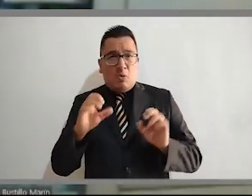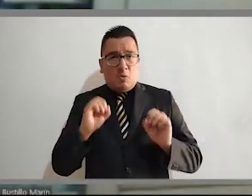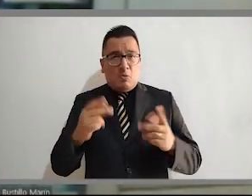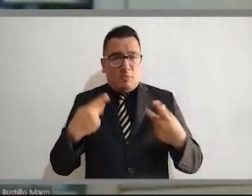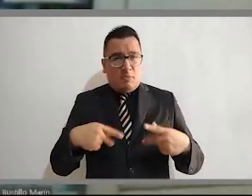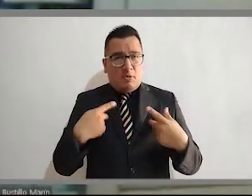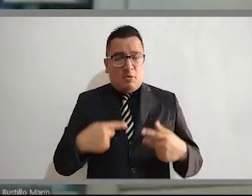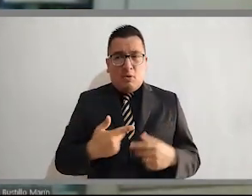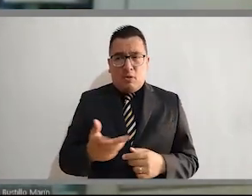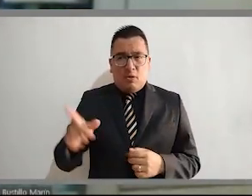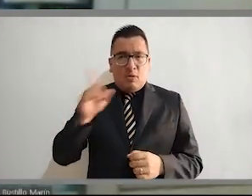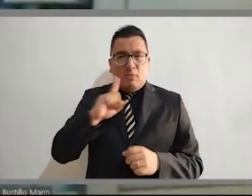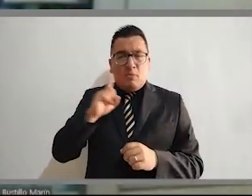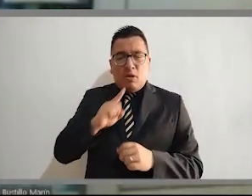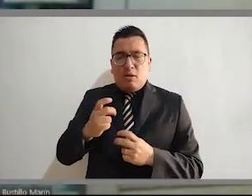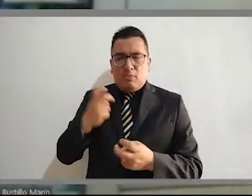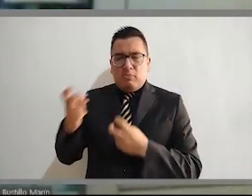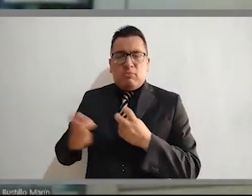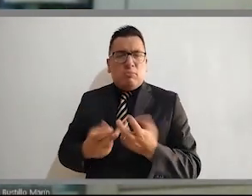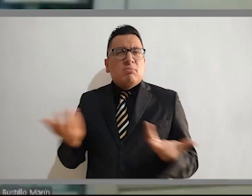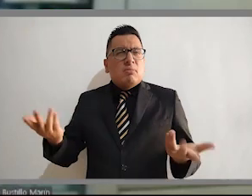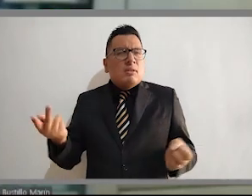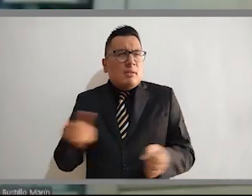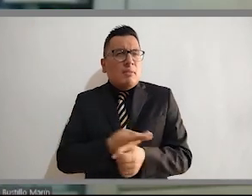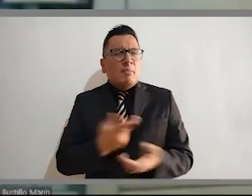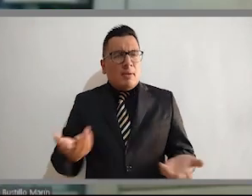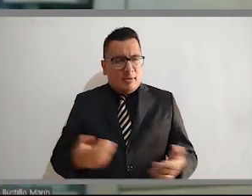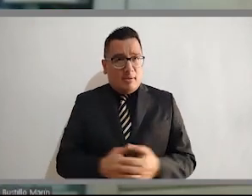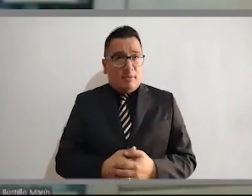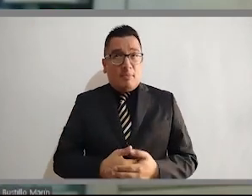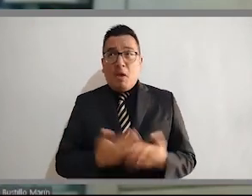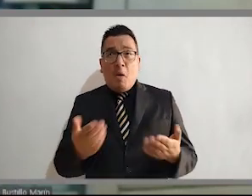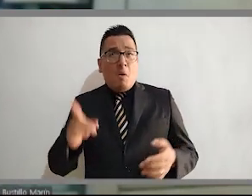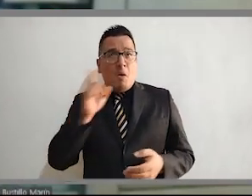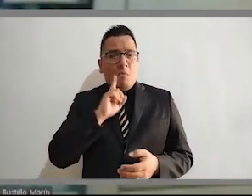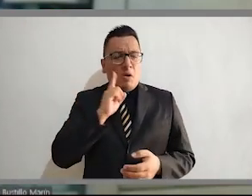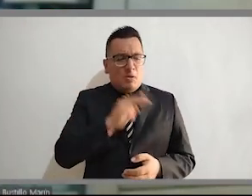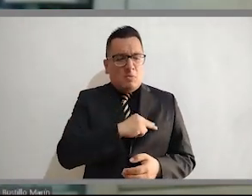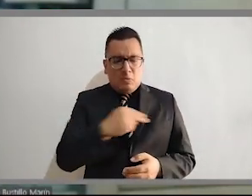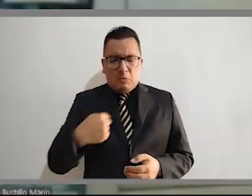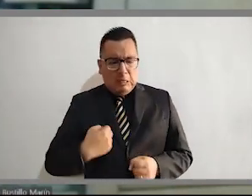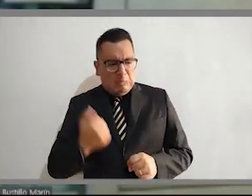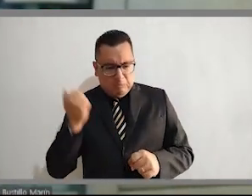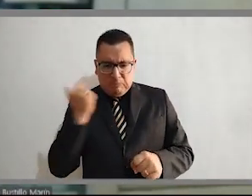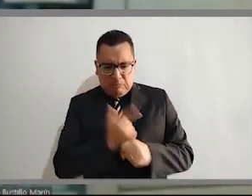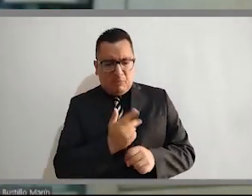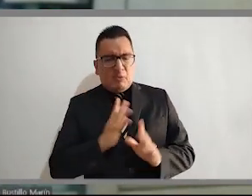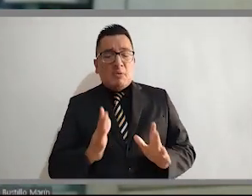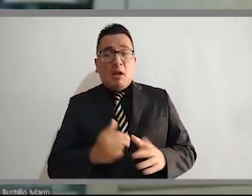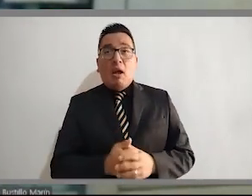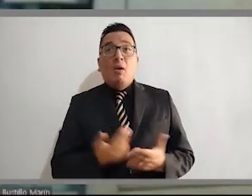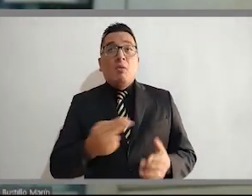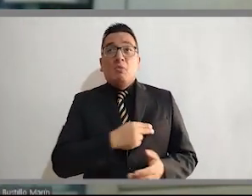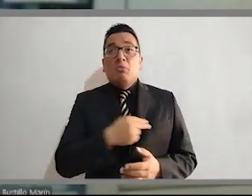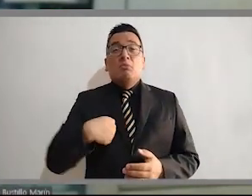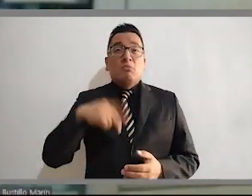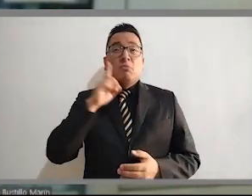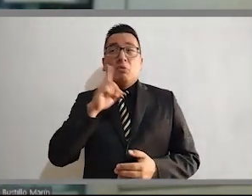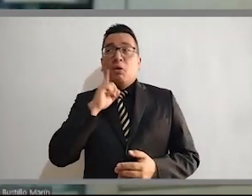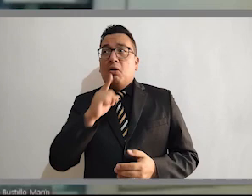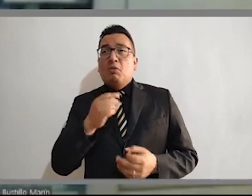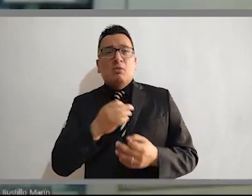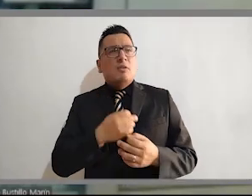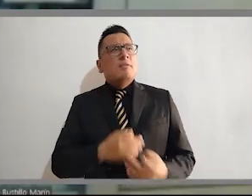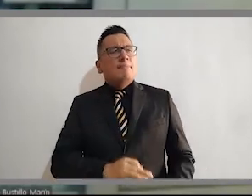más visibilizadas, hacemos más conciencia de lo que nos sucede dentro de la política, ¿no? ¿Y qué